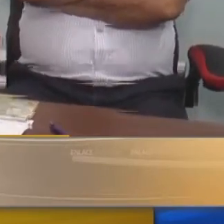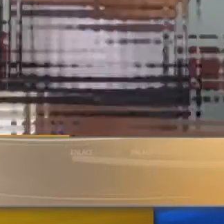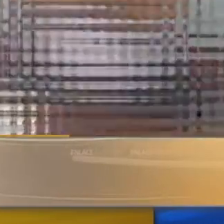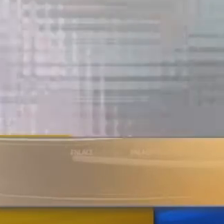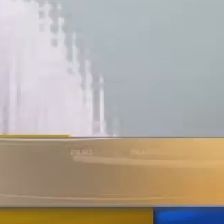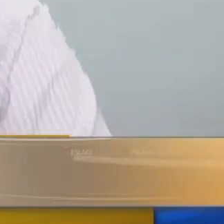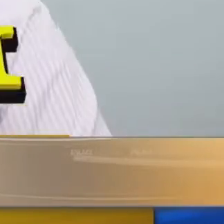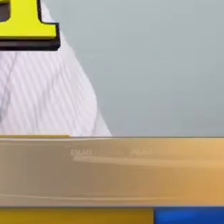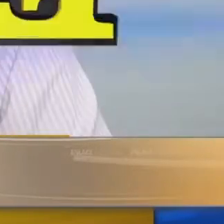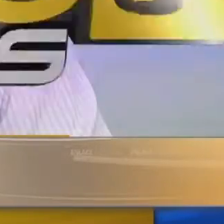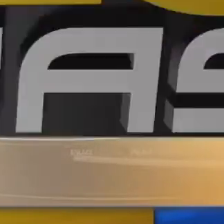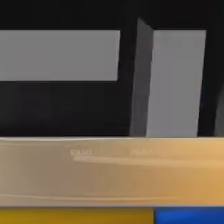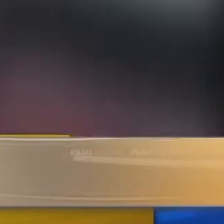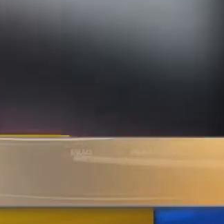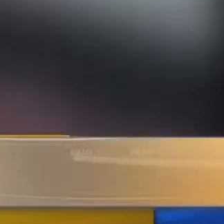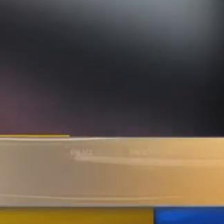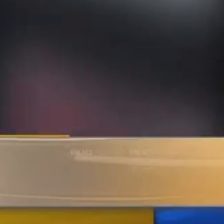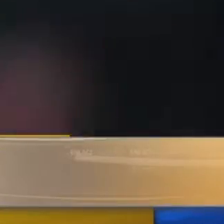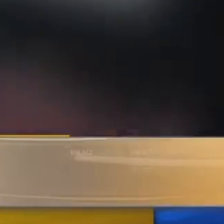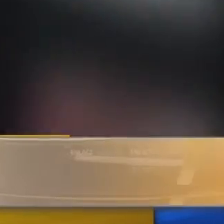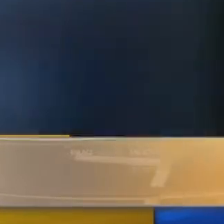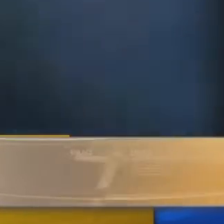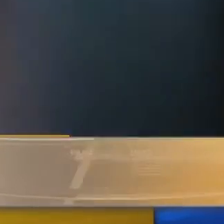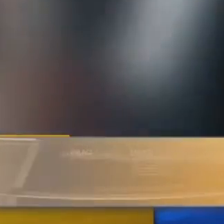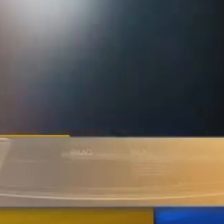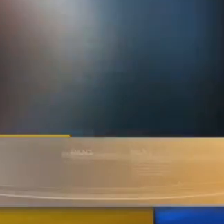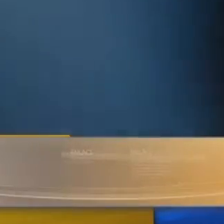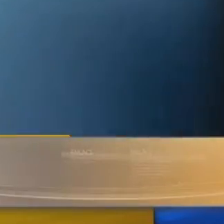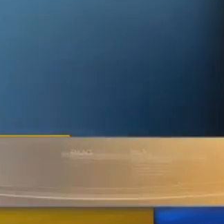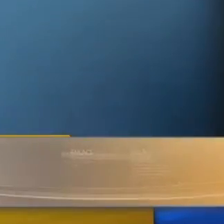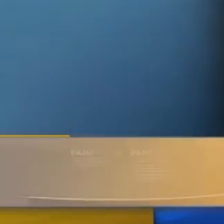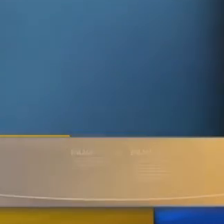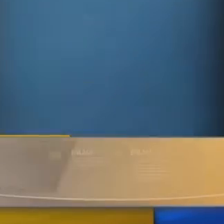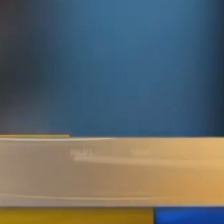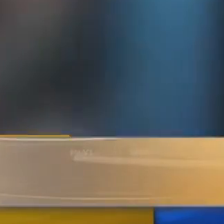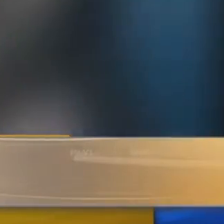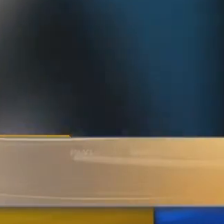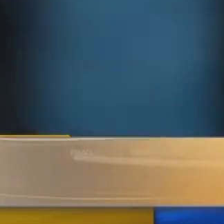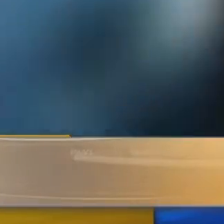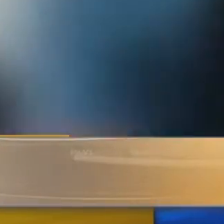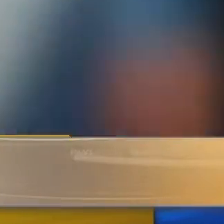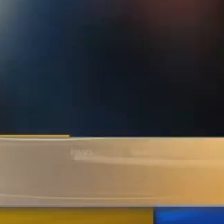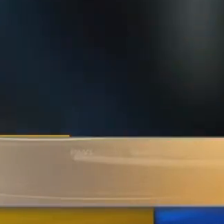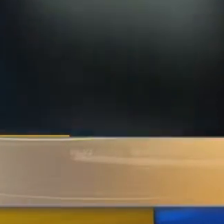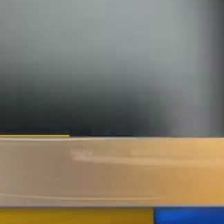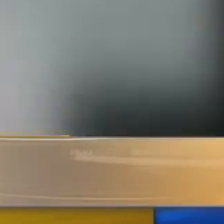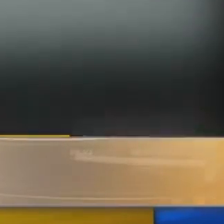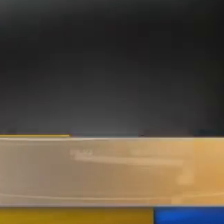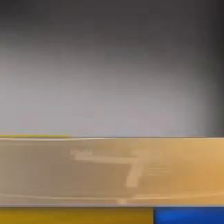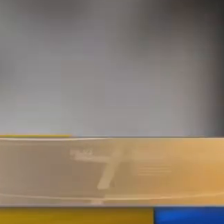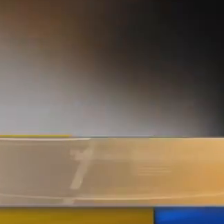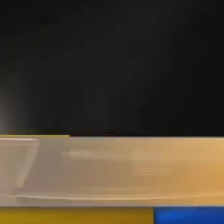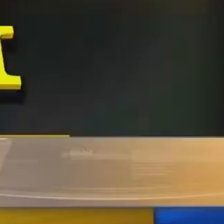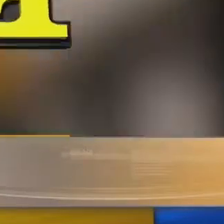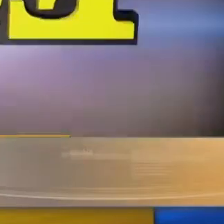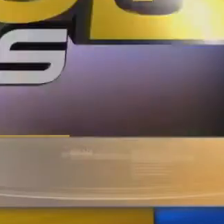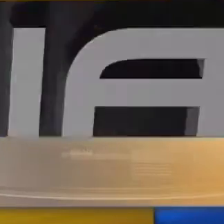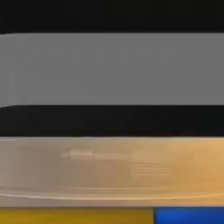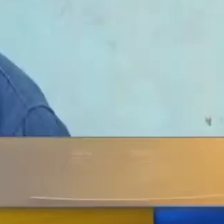trabajar de la mano con el comercio. Se recupera en un centro asistencial de Barranca Bermeja el piloto de la avioneta accidentada en zona rural del municipio de